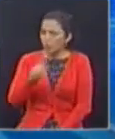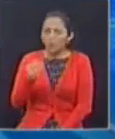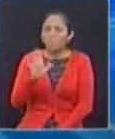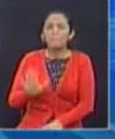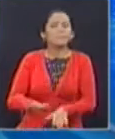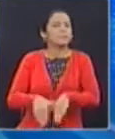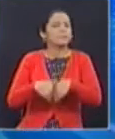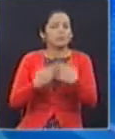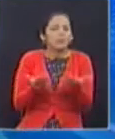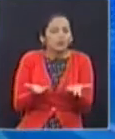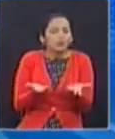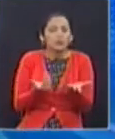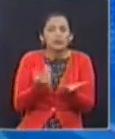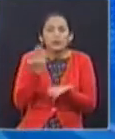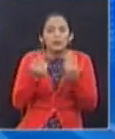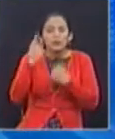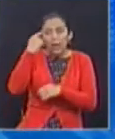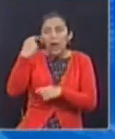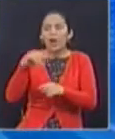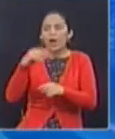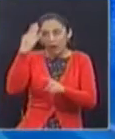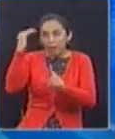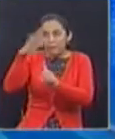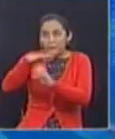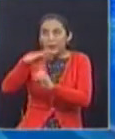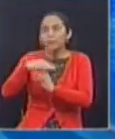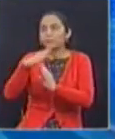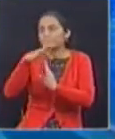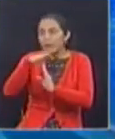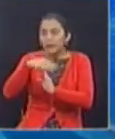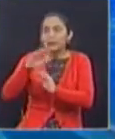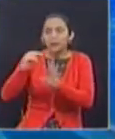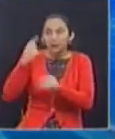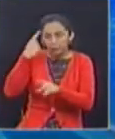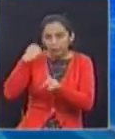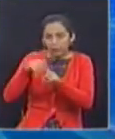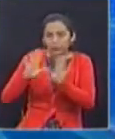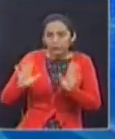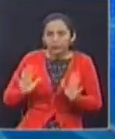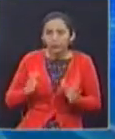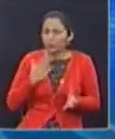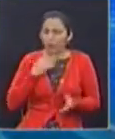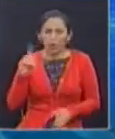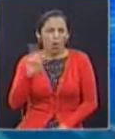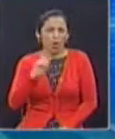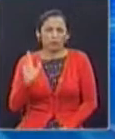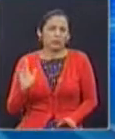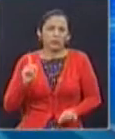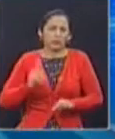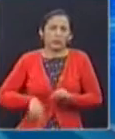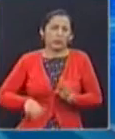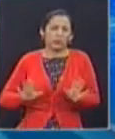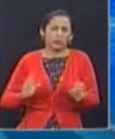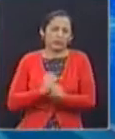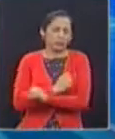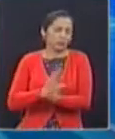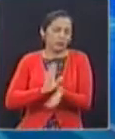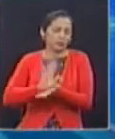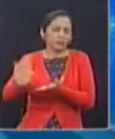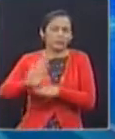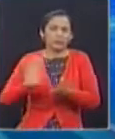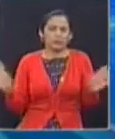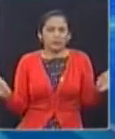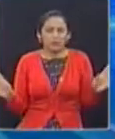por los últimos 10 años, no puede haber tregua, por más de que sean de su mismo partido, pues, presidente Moreno. Entonces, aquí necesitamos